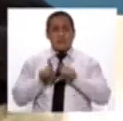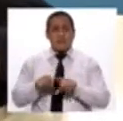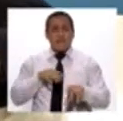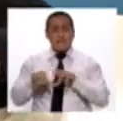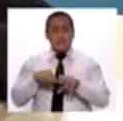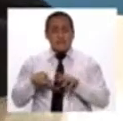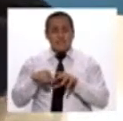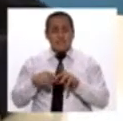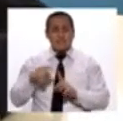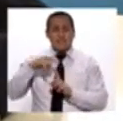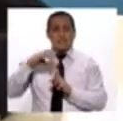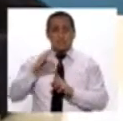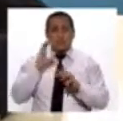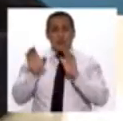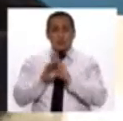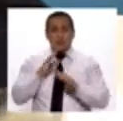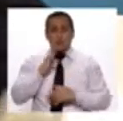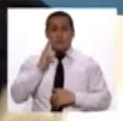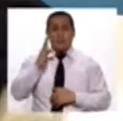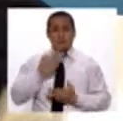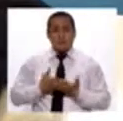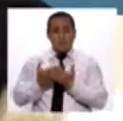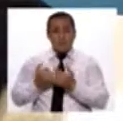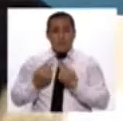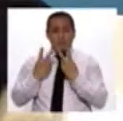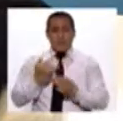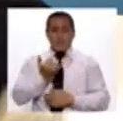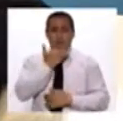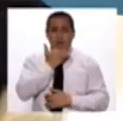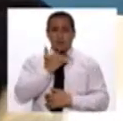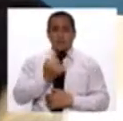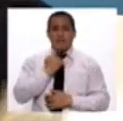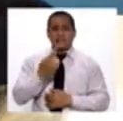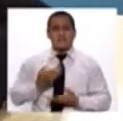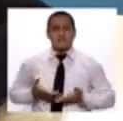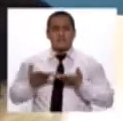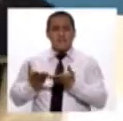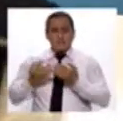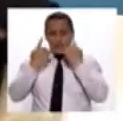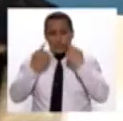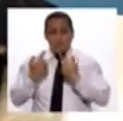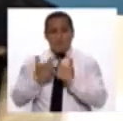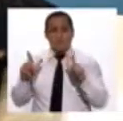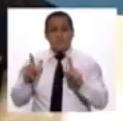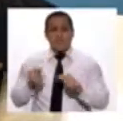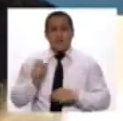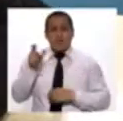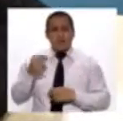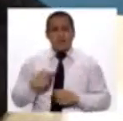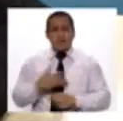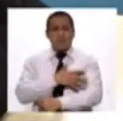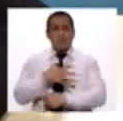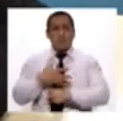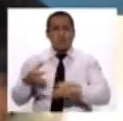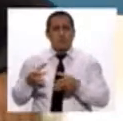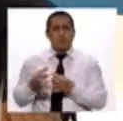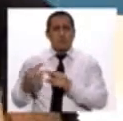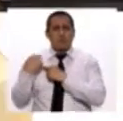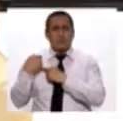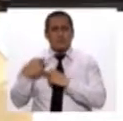hace el tribunal para dar este precedente equívoco es aplicar el principio de la libertad a una potestad